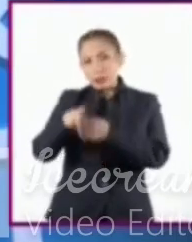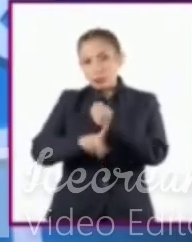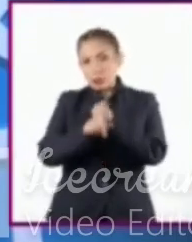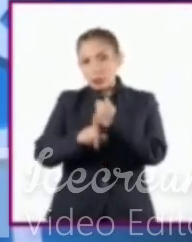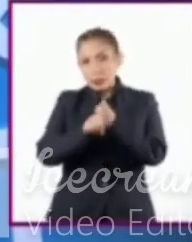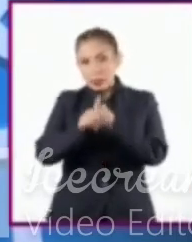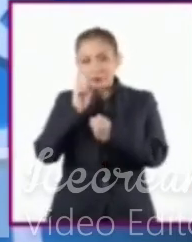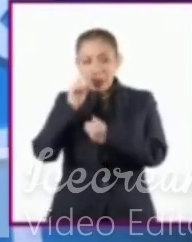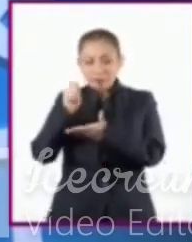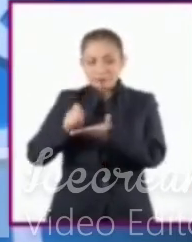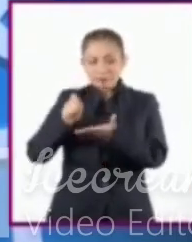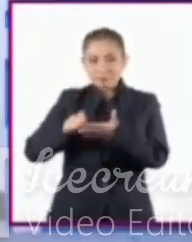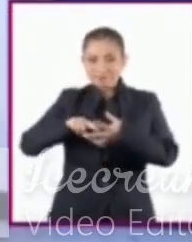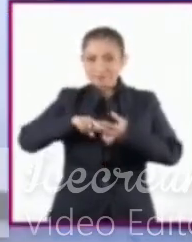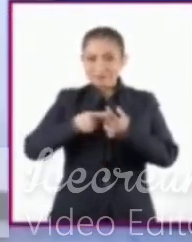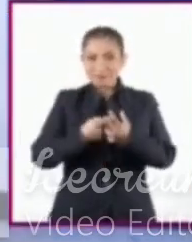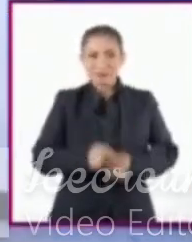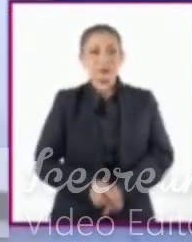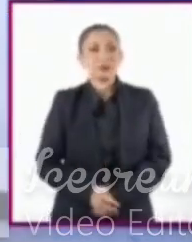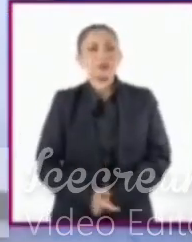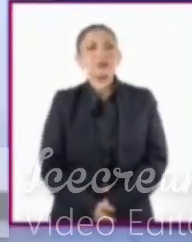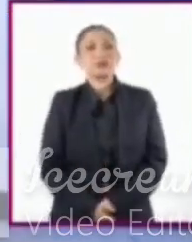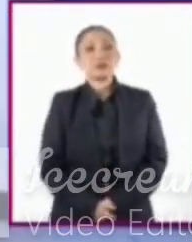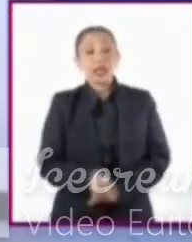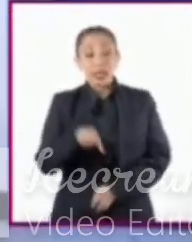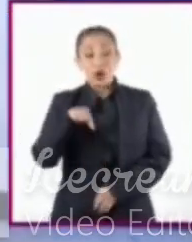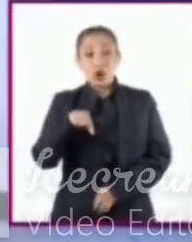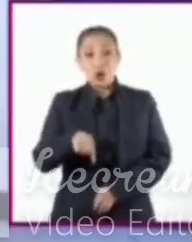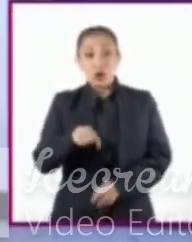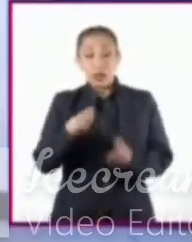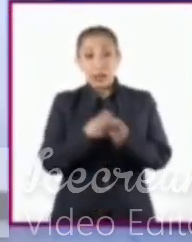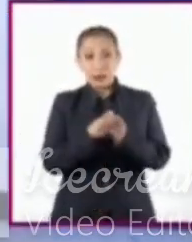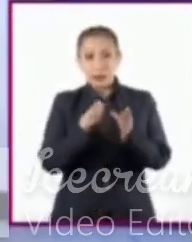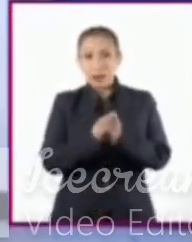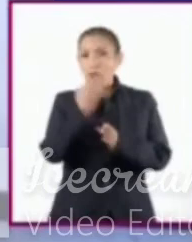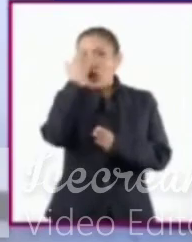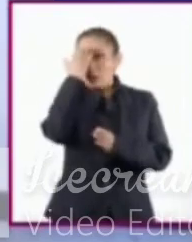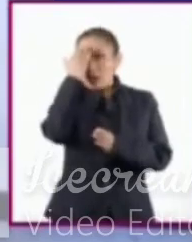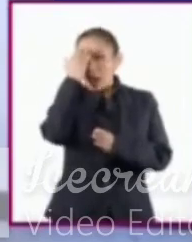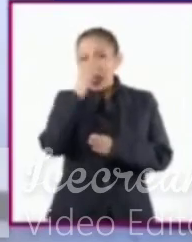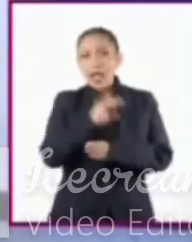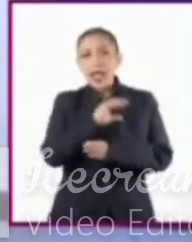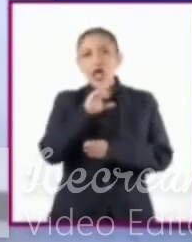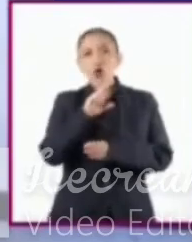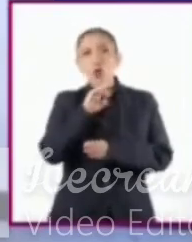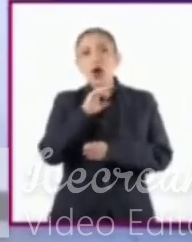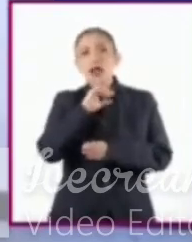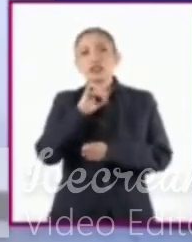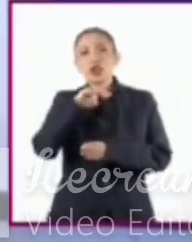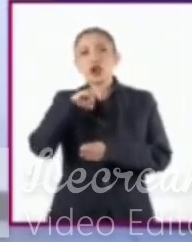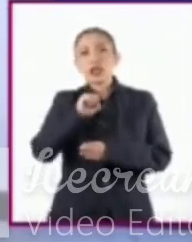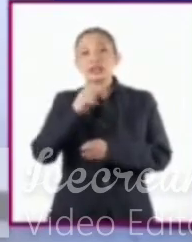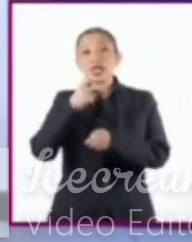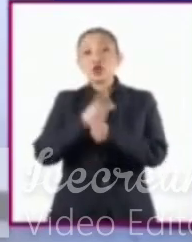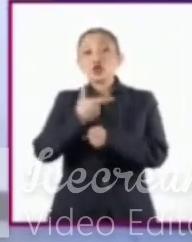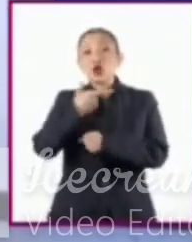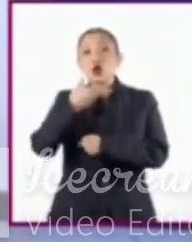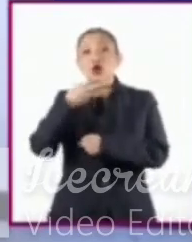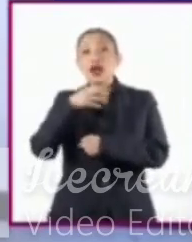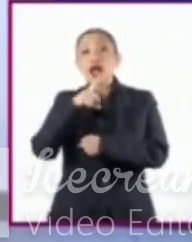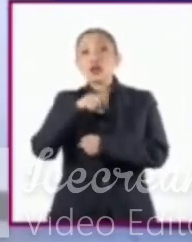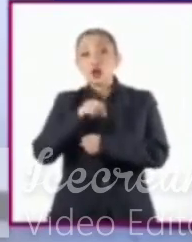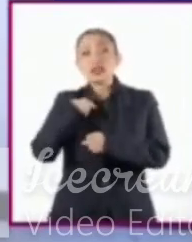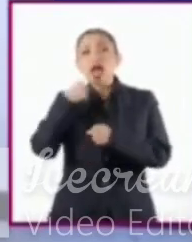problemas. Empezamos. En esta clase vamos a conocer las ecuaciones de segundo grado, así como los elementos